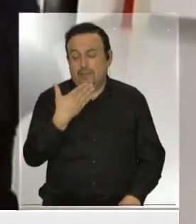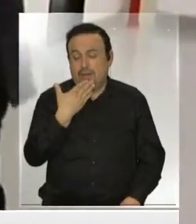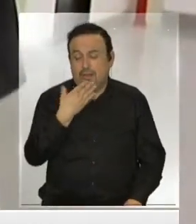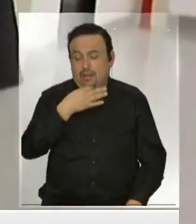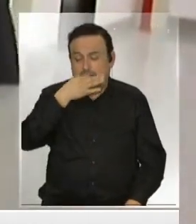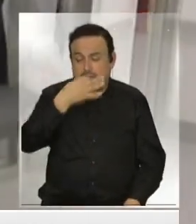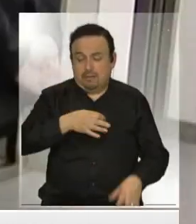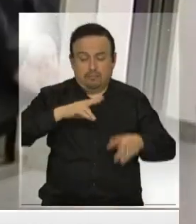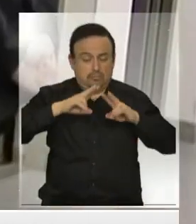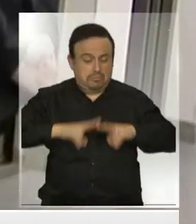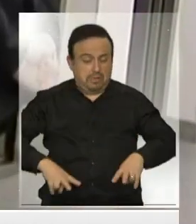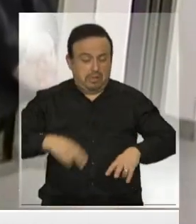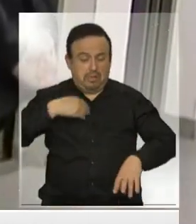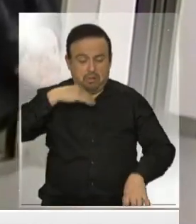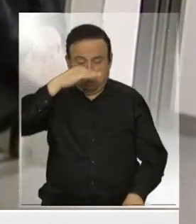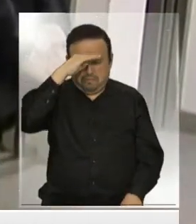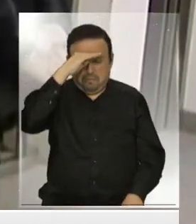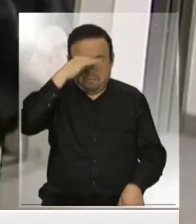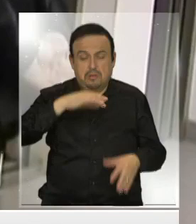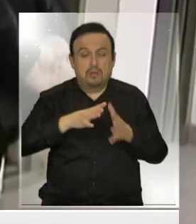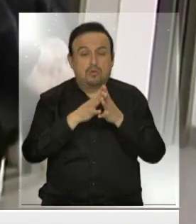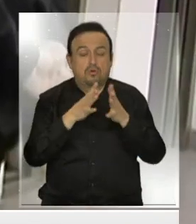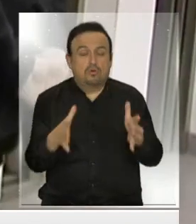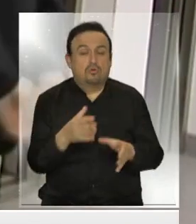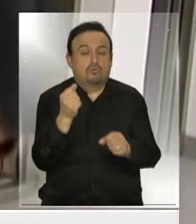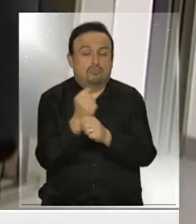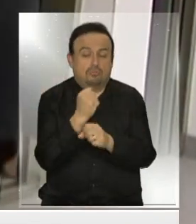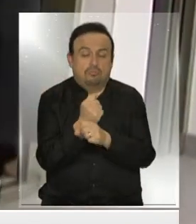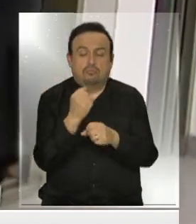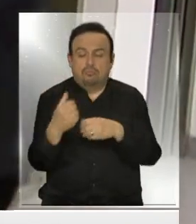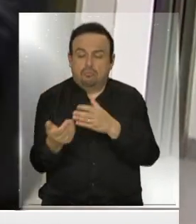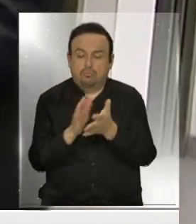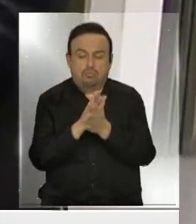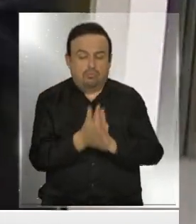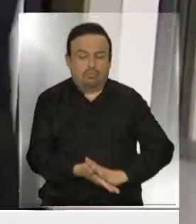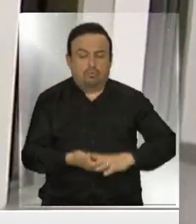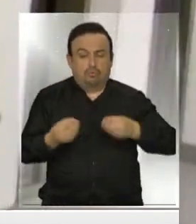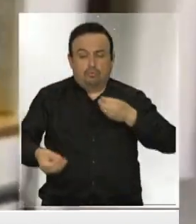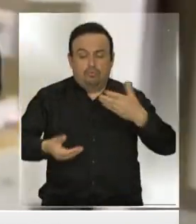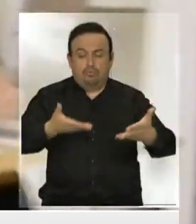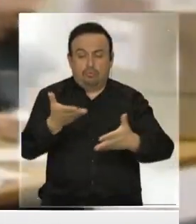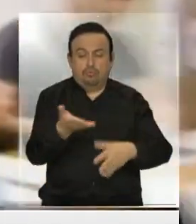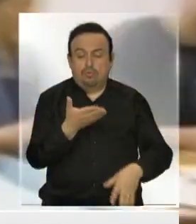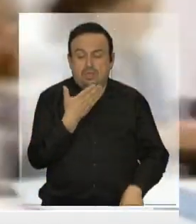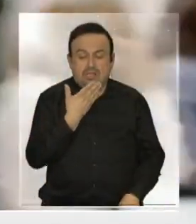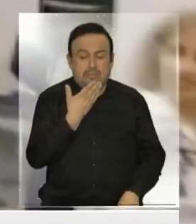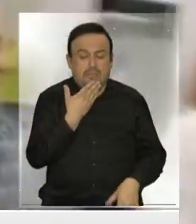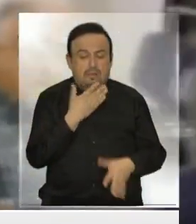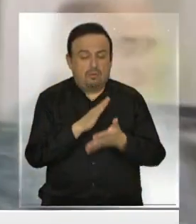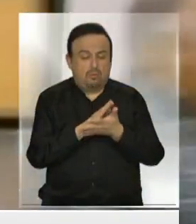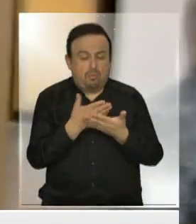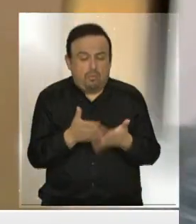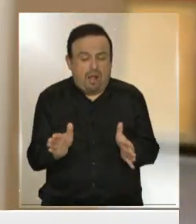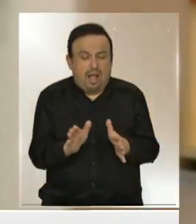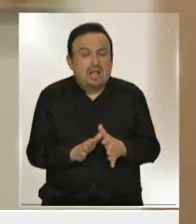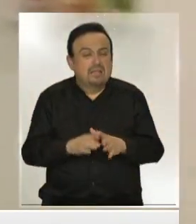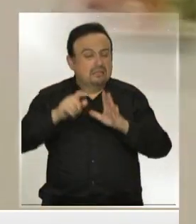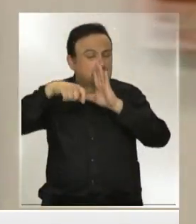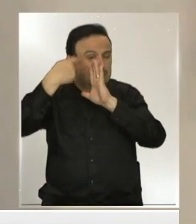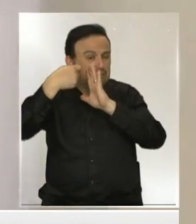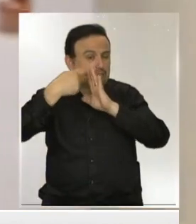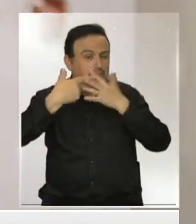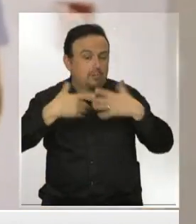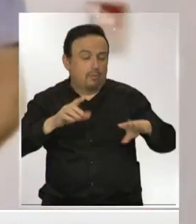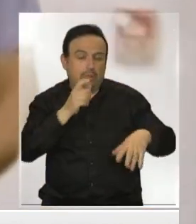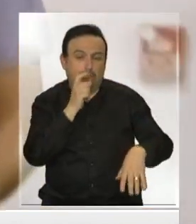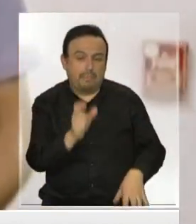estar tranquilo, que confía en poder trabajar con todos juntos y también tuvo palabras para alguien que es